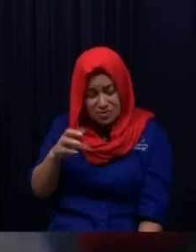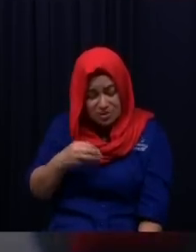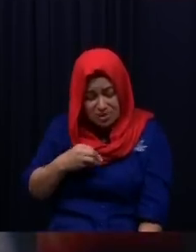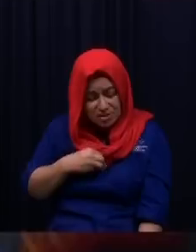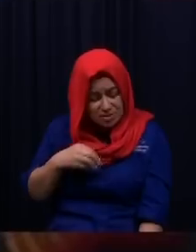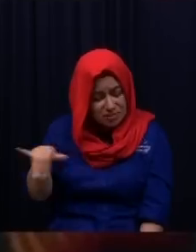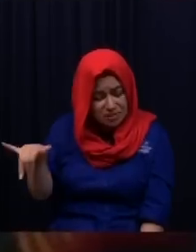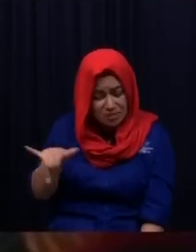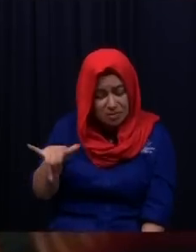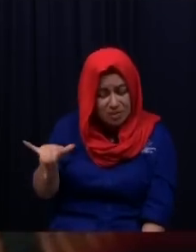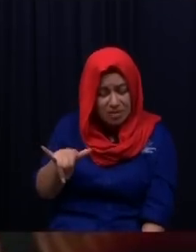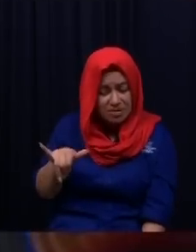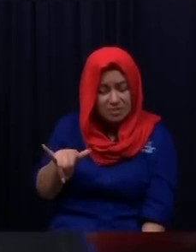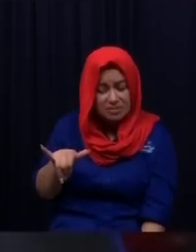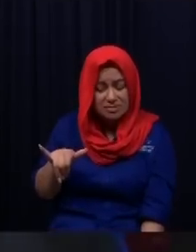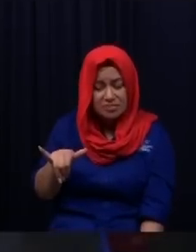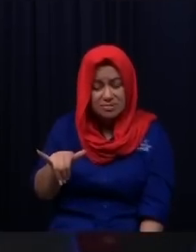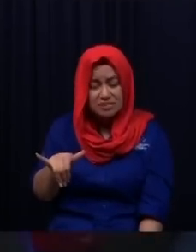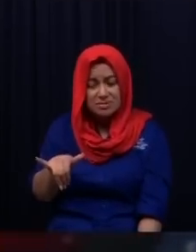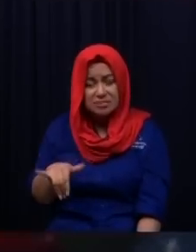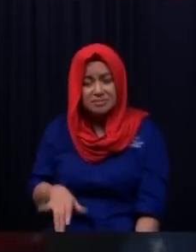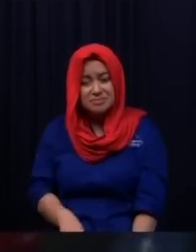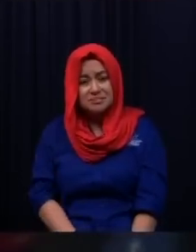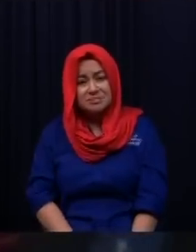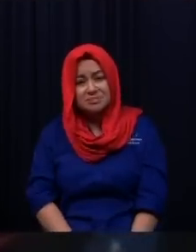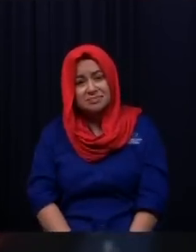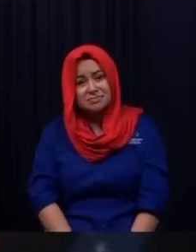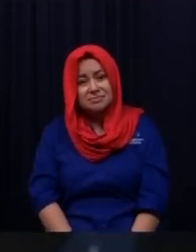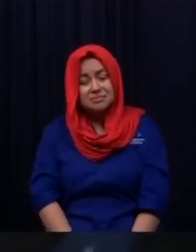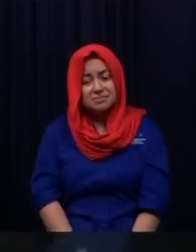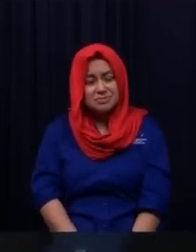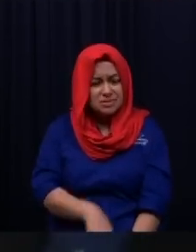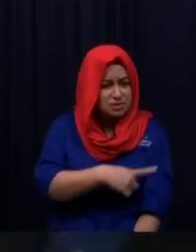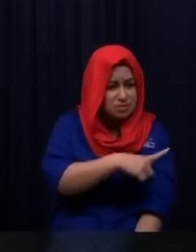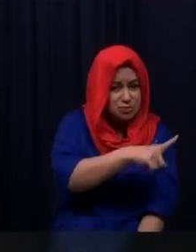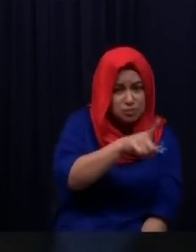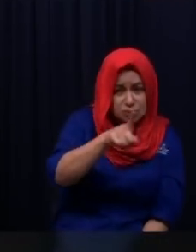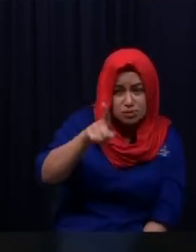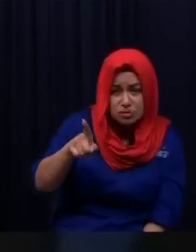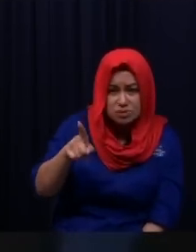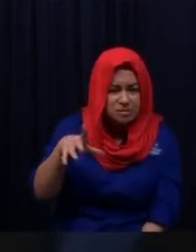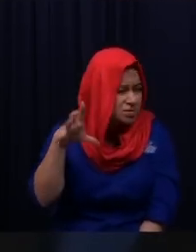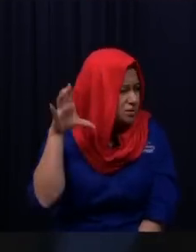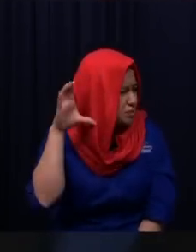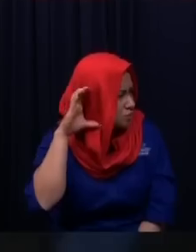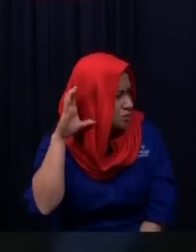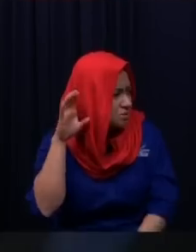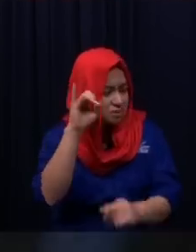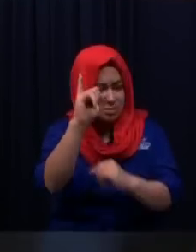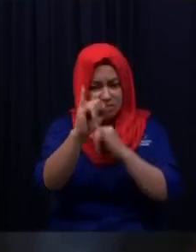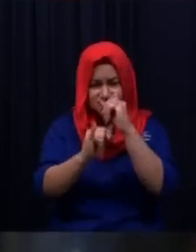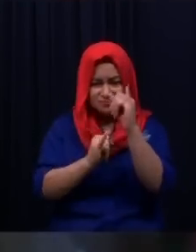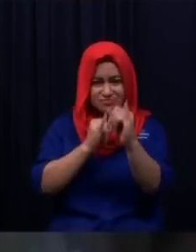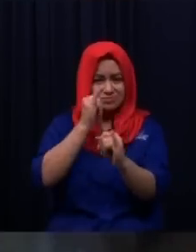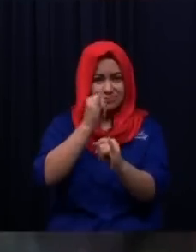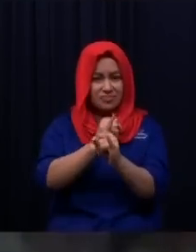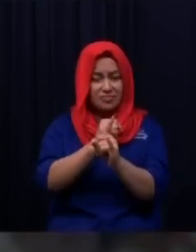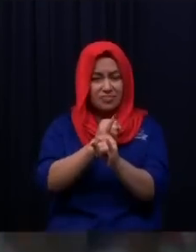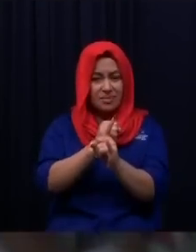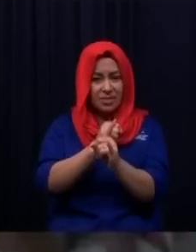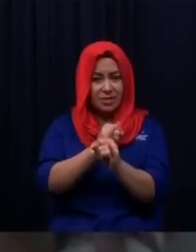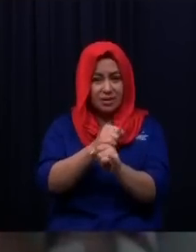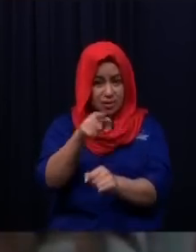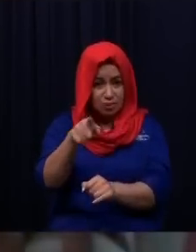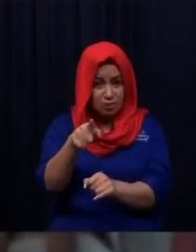Aleluya. Si tú, hermano y amigo que me estás escuchando en las redes sociales, en Rema TV, has hecho